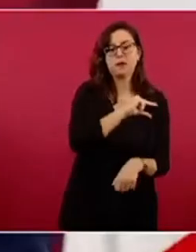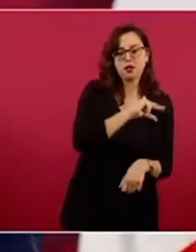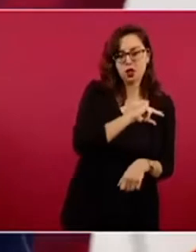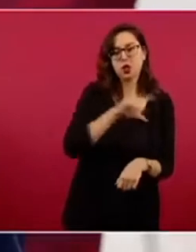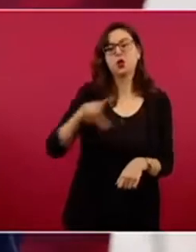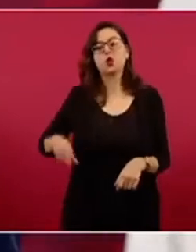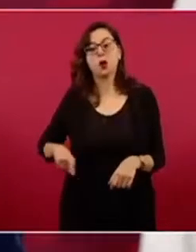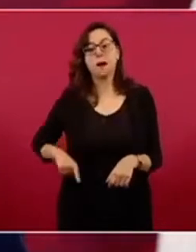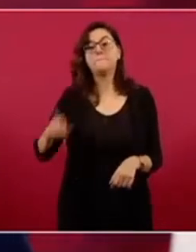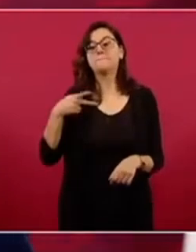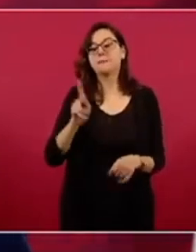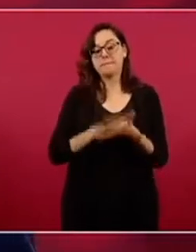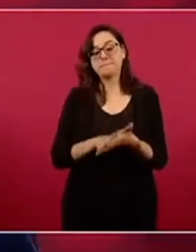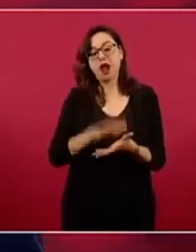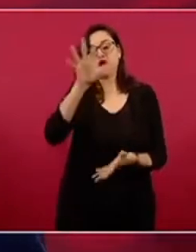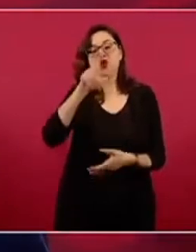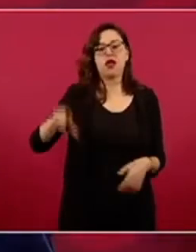con participación mayoritaria